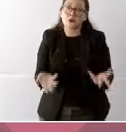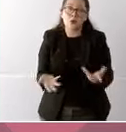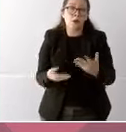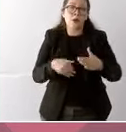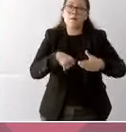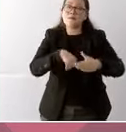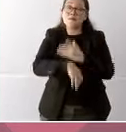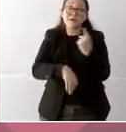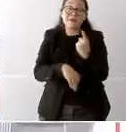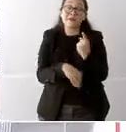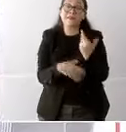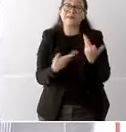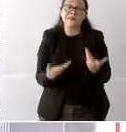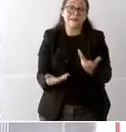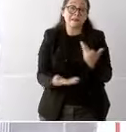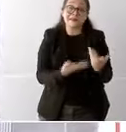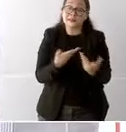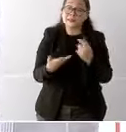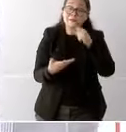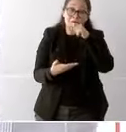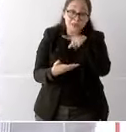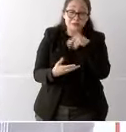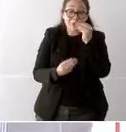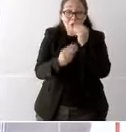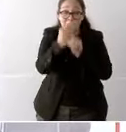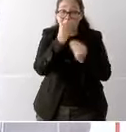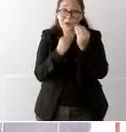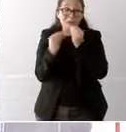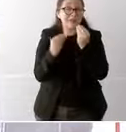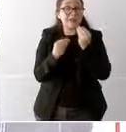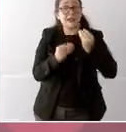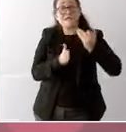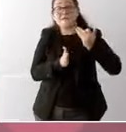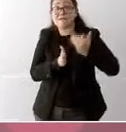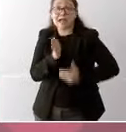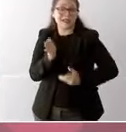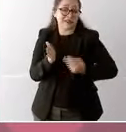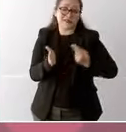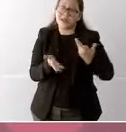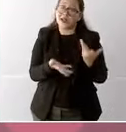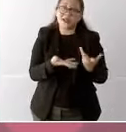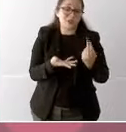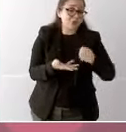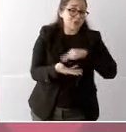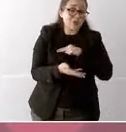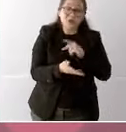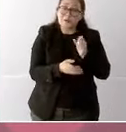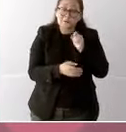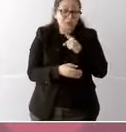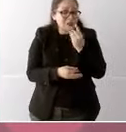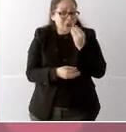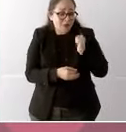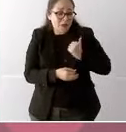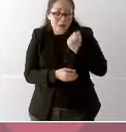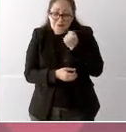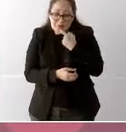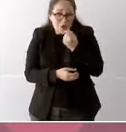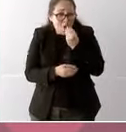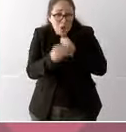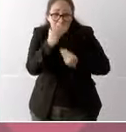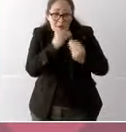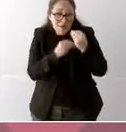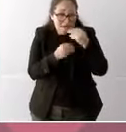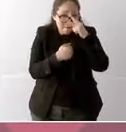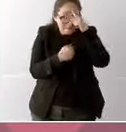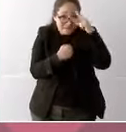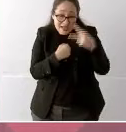necesitamos también en la producción de alimentos ser autosuficientes. Esa es